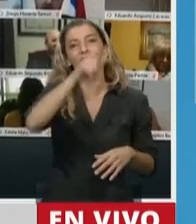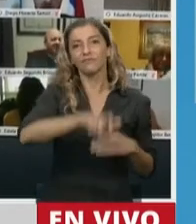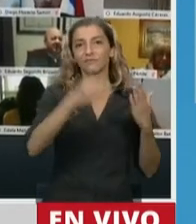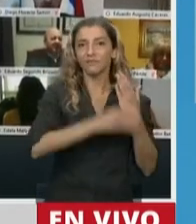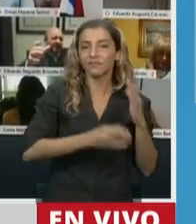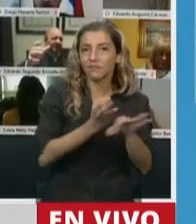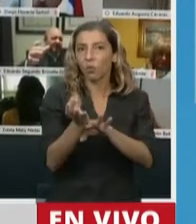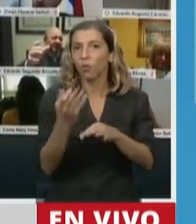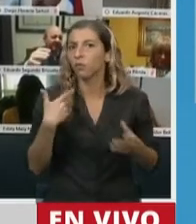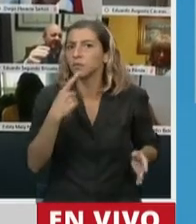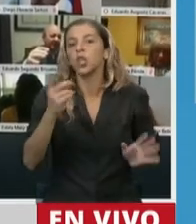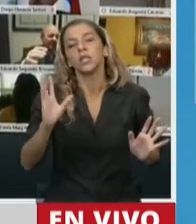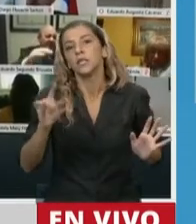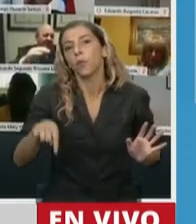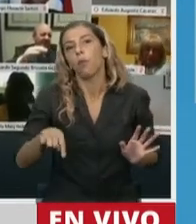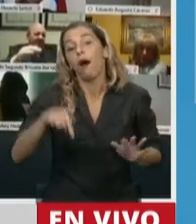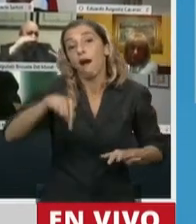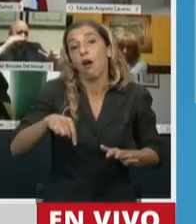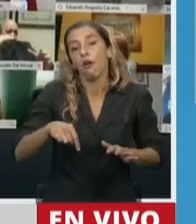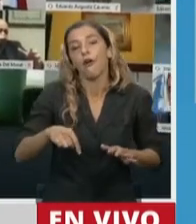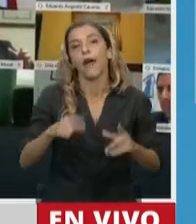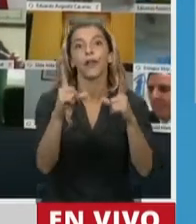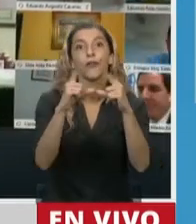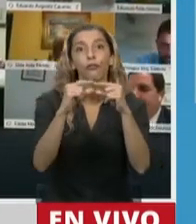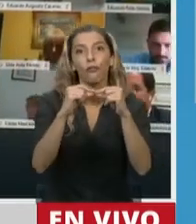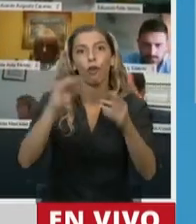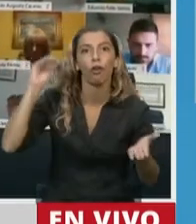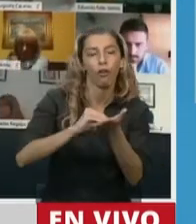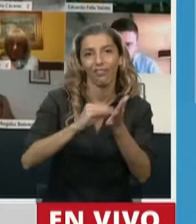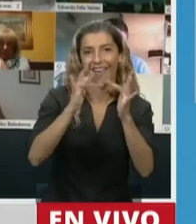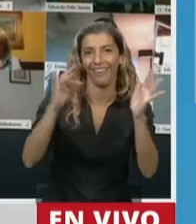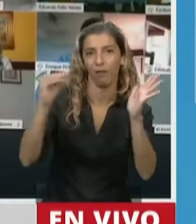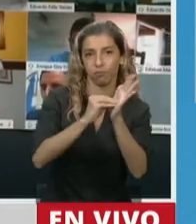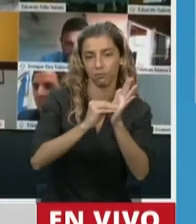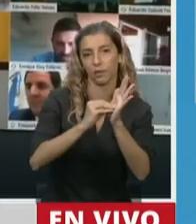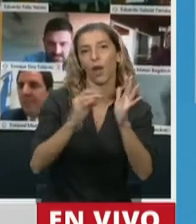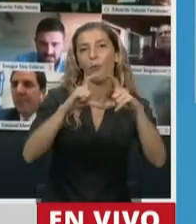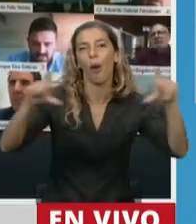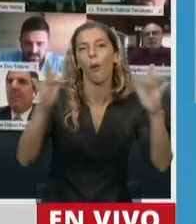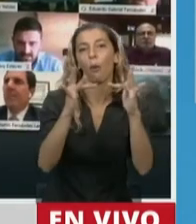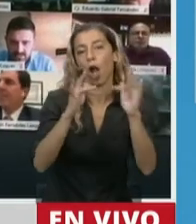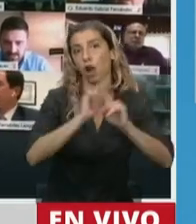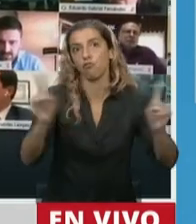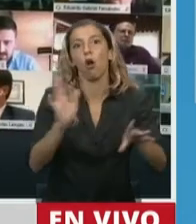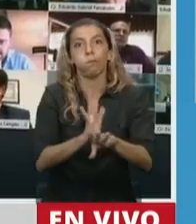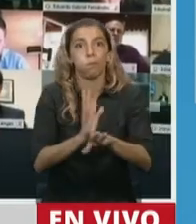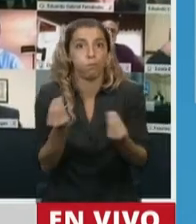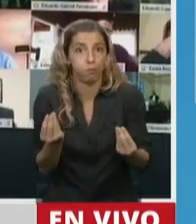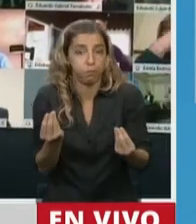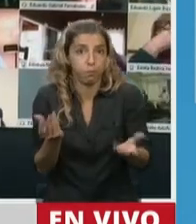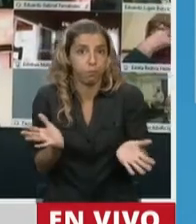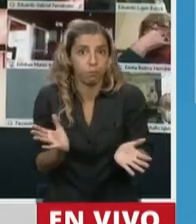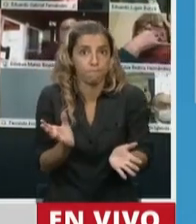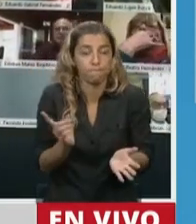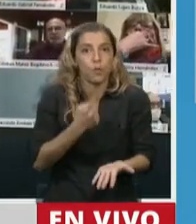no va a calificar, lo que va a hacer es evaluar, porque si estuviéramos calificando, estaríamos calificando las condiciones socioeconómicas de los chicos. Por